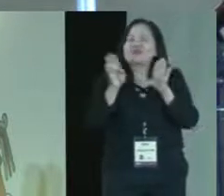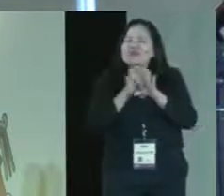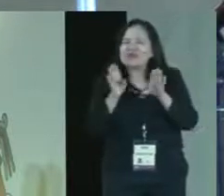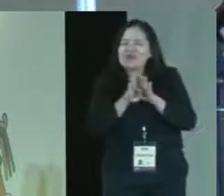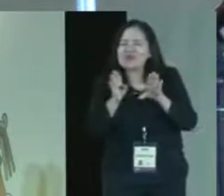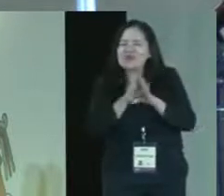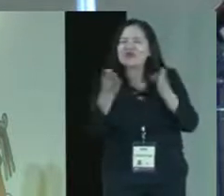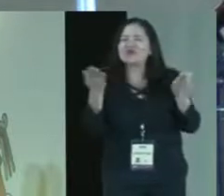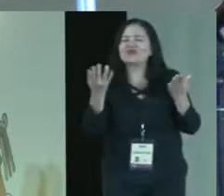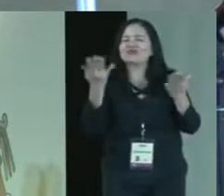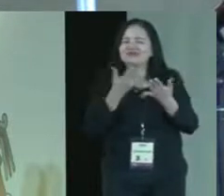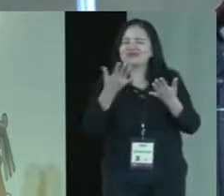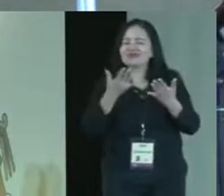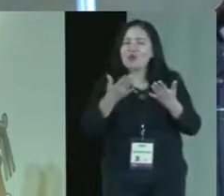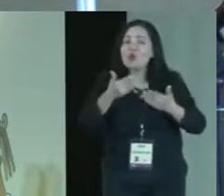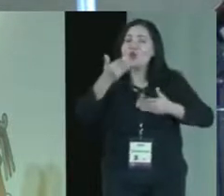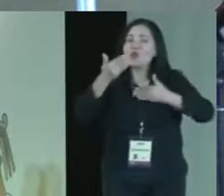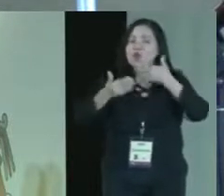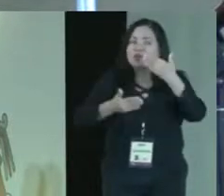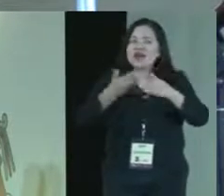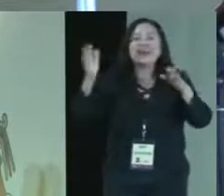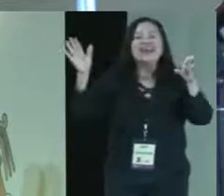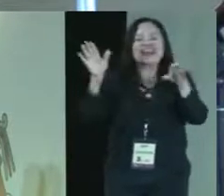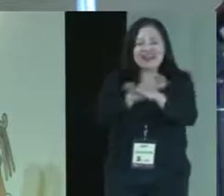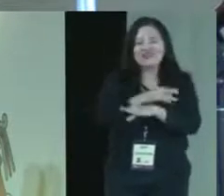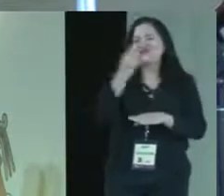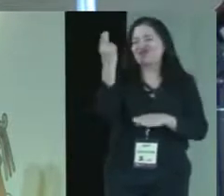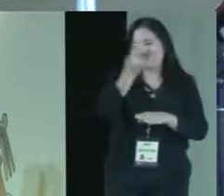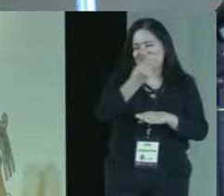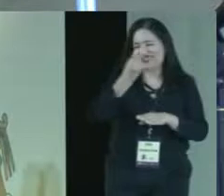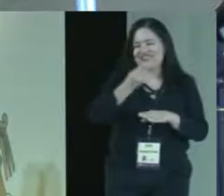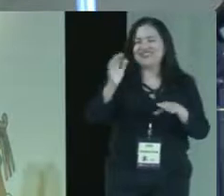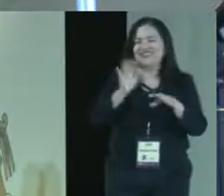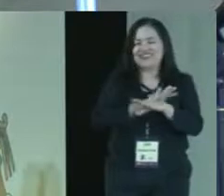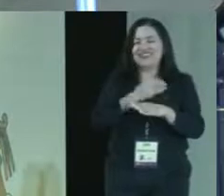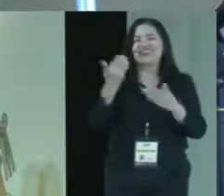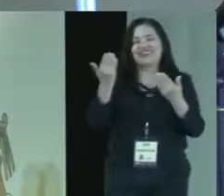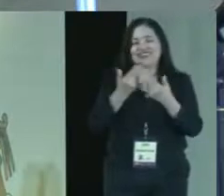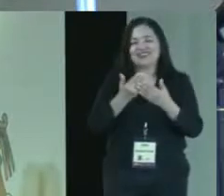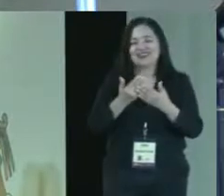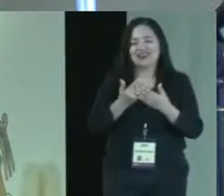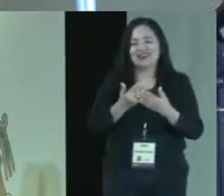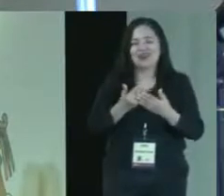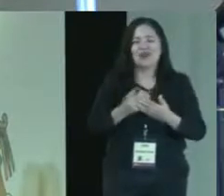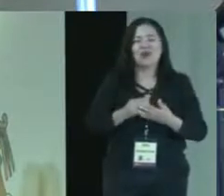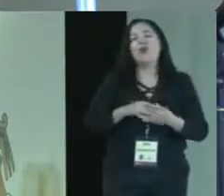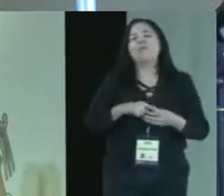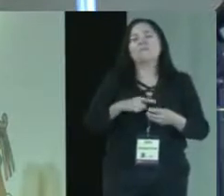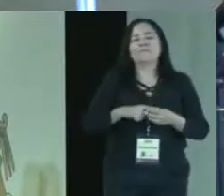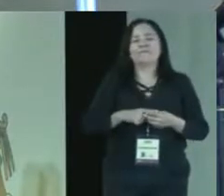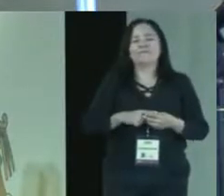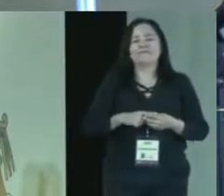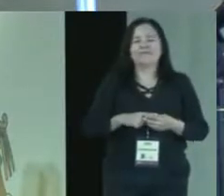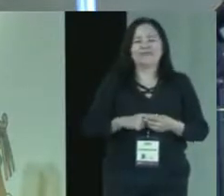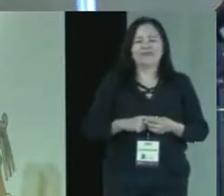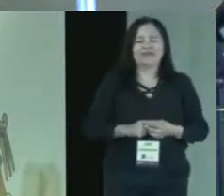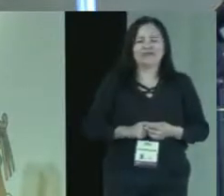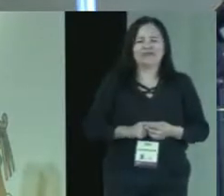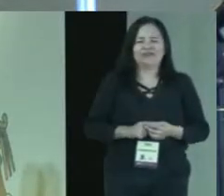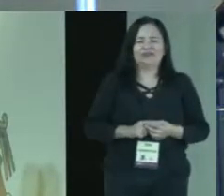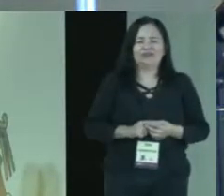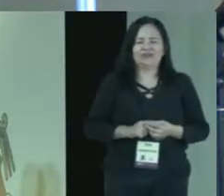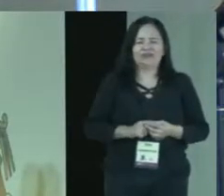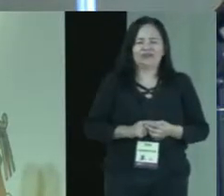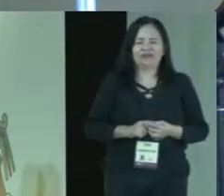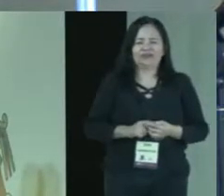simbióticamente acompañada con la transformación estructural orientada a cerrar las tres brechas que caracterizan el